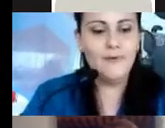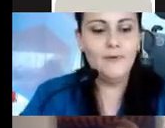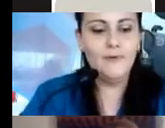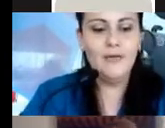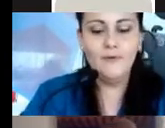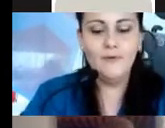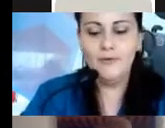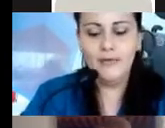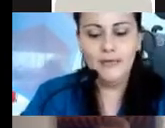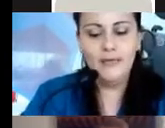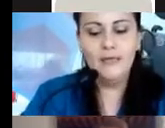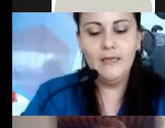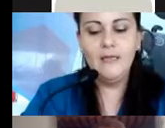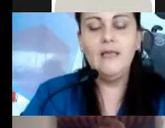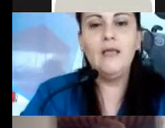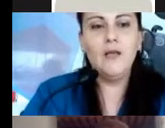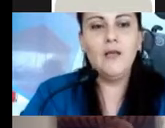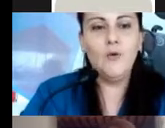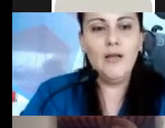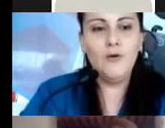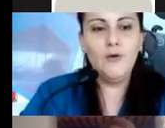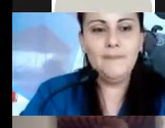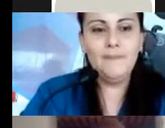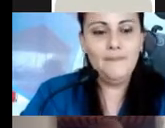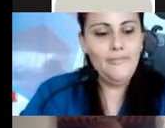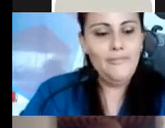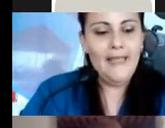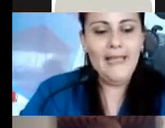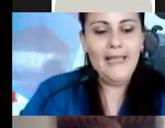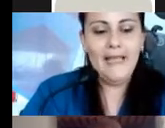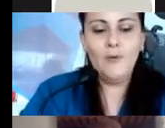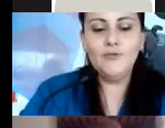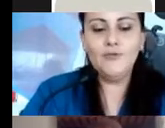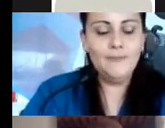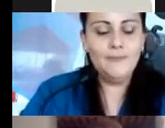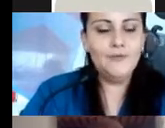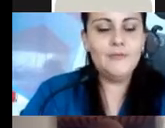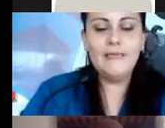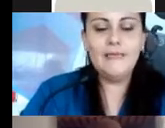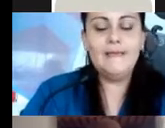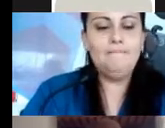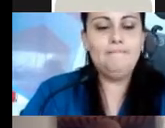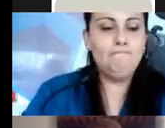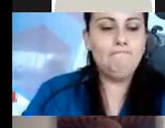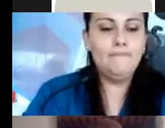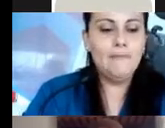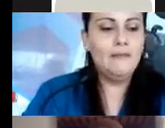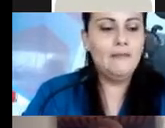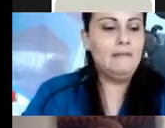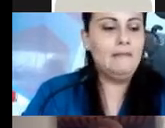sigue por favor, Leo, con la otra. Cuando estamos,